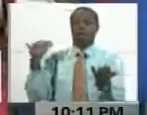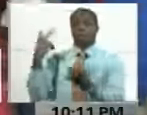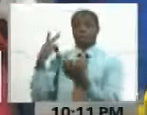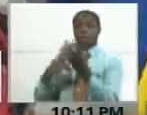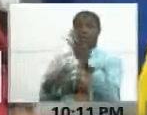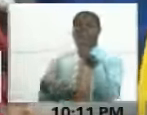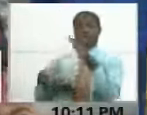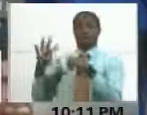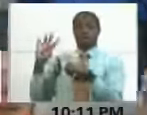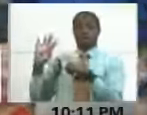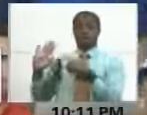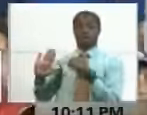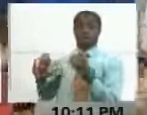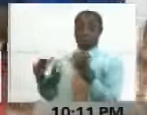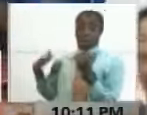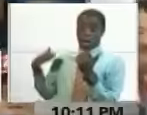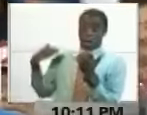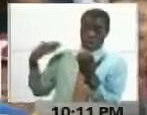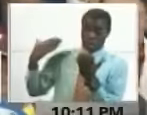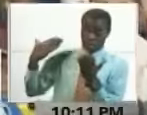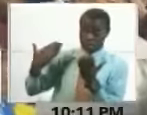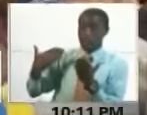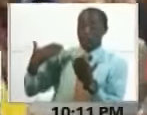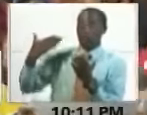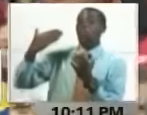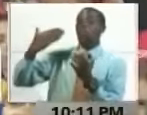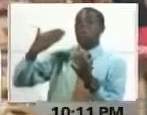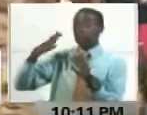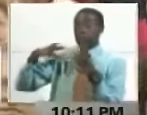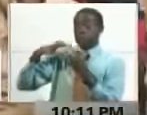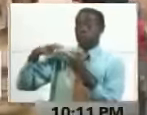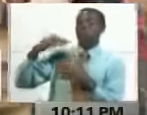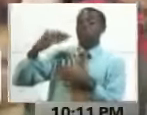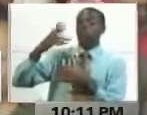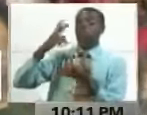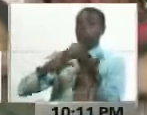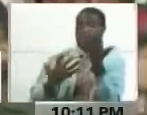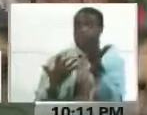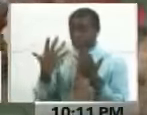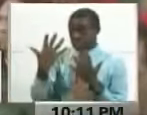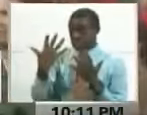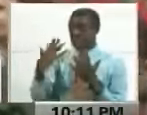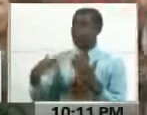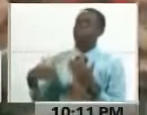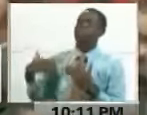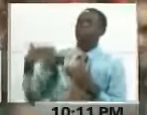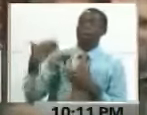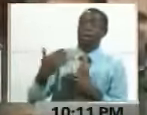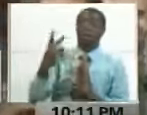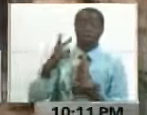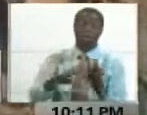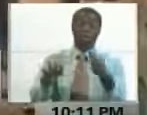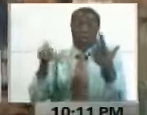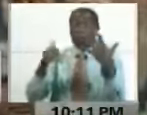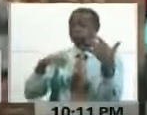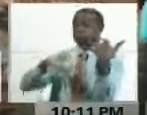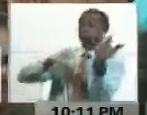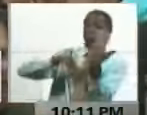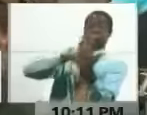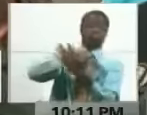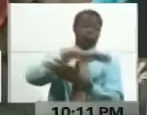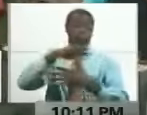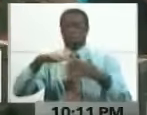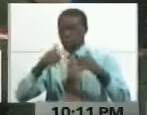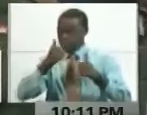prácticamente completo, 2015, luego encaramos la tormenta del 2016